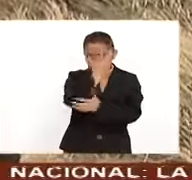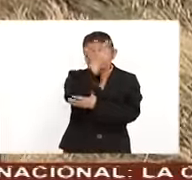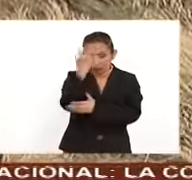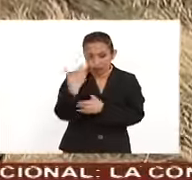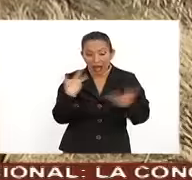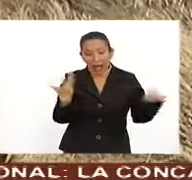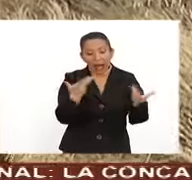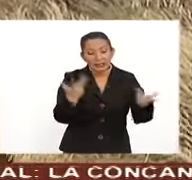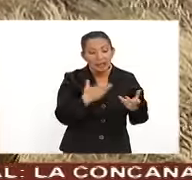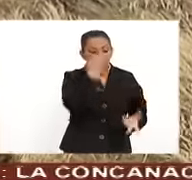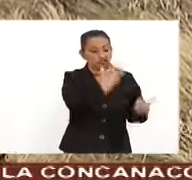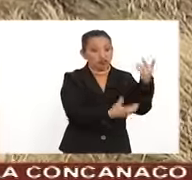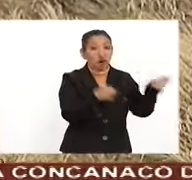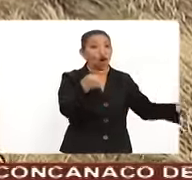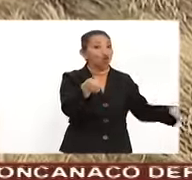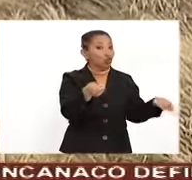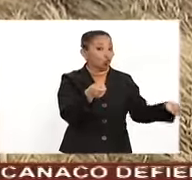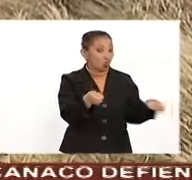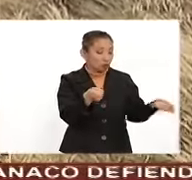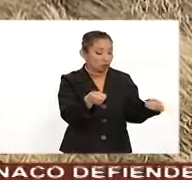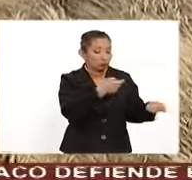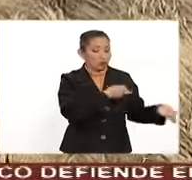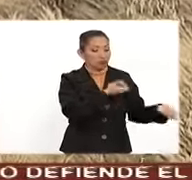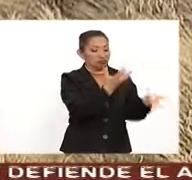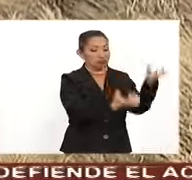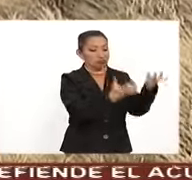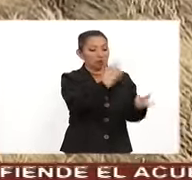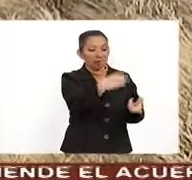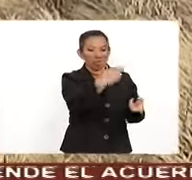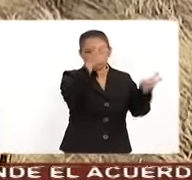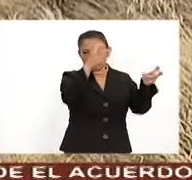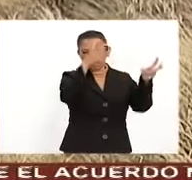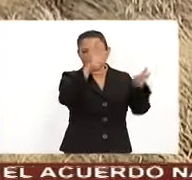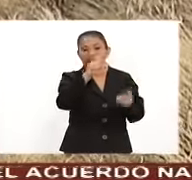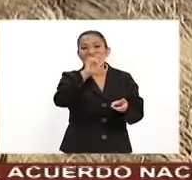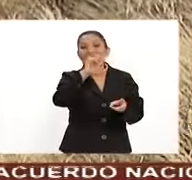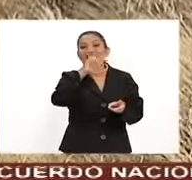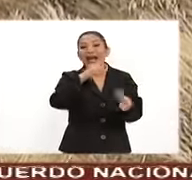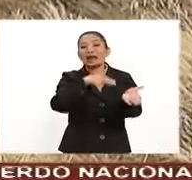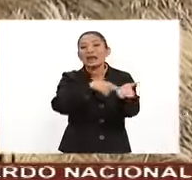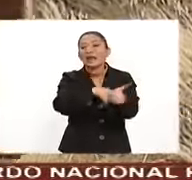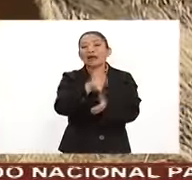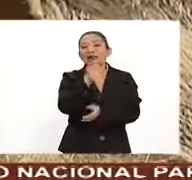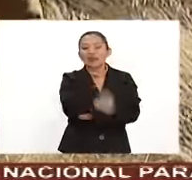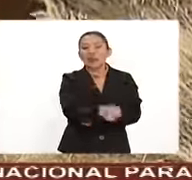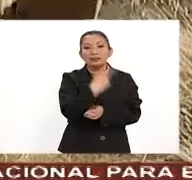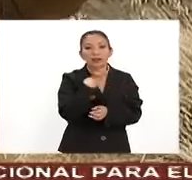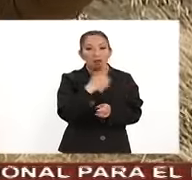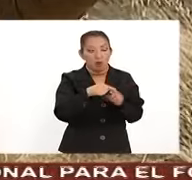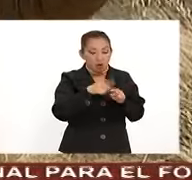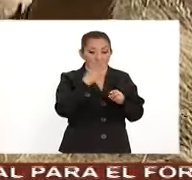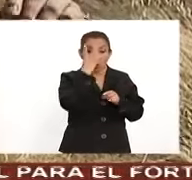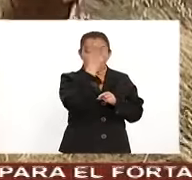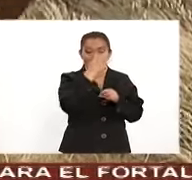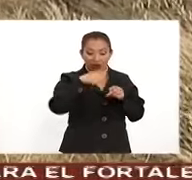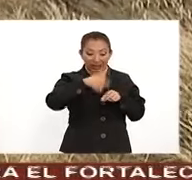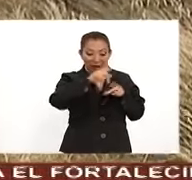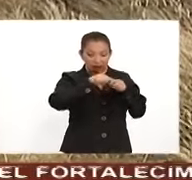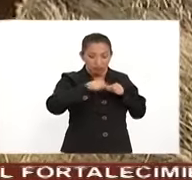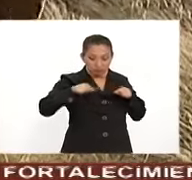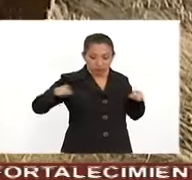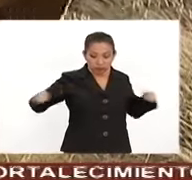está realizando una quema controlada. Esta quema controlada lleva por nombre Línea Negra, que en esta ocasión tiene un largo de 4 kilómetros y